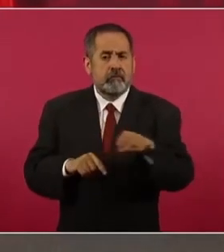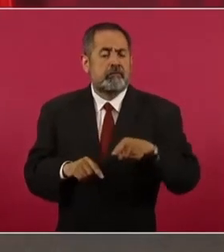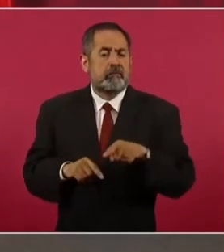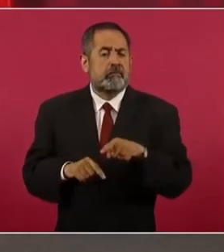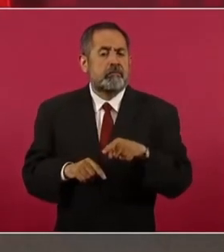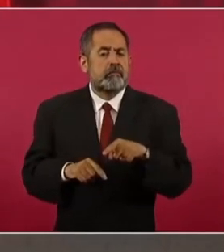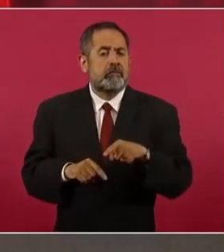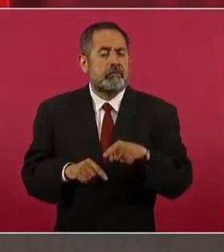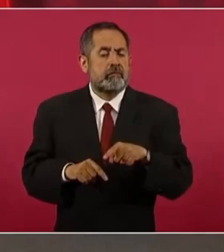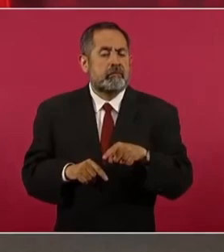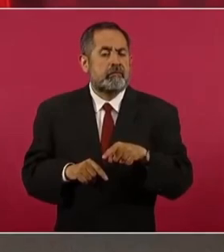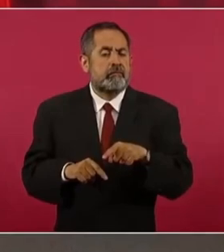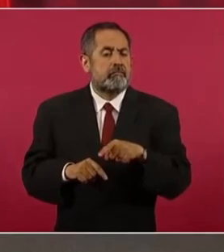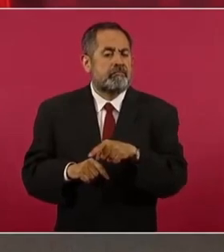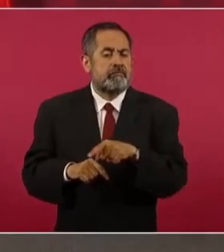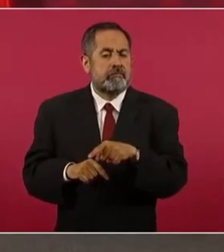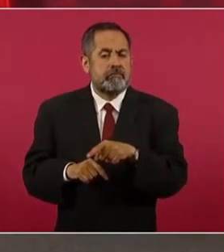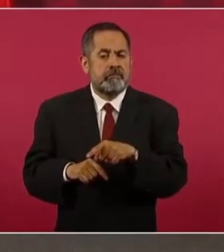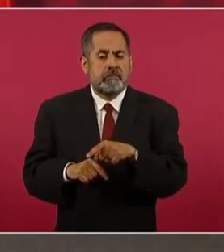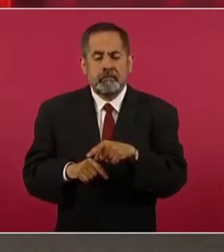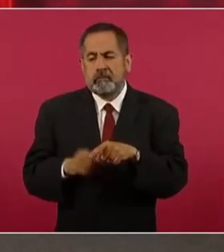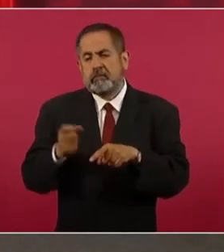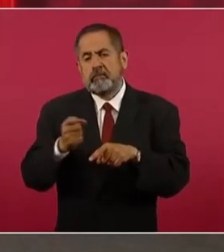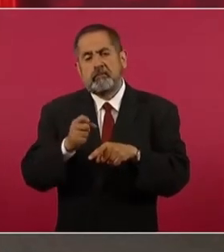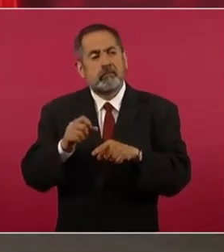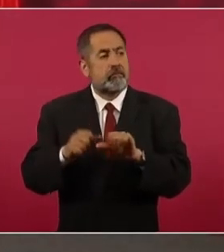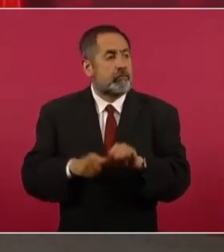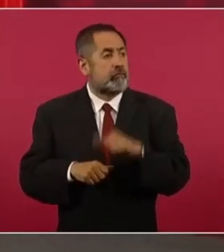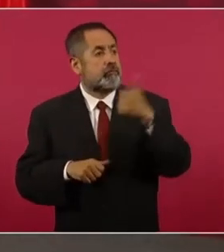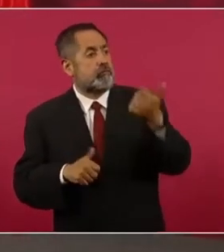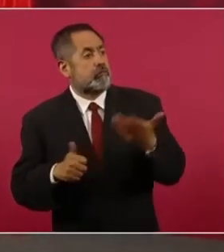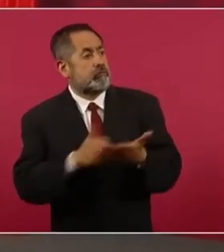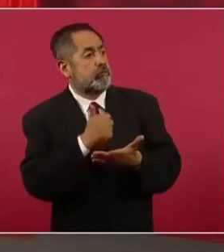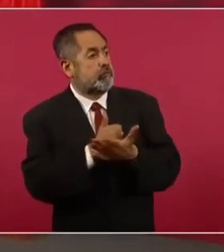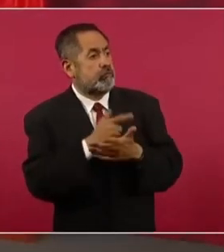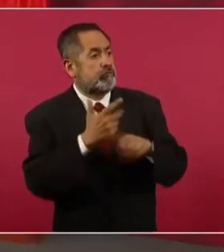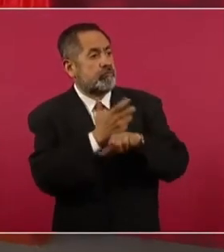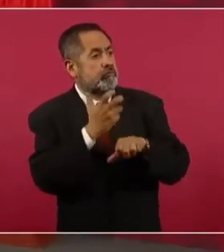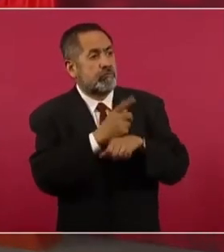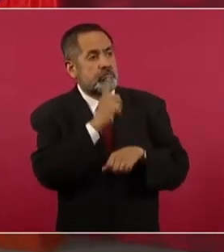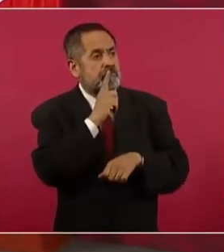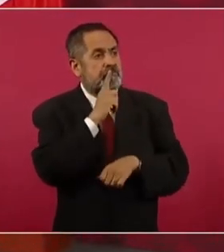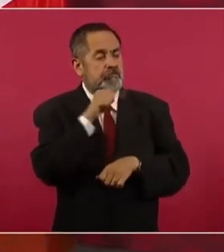más segura que varias ciudades de Estados Unidos.